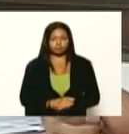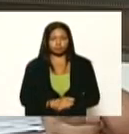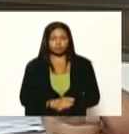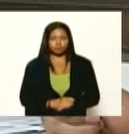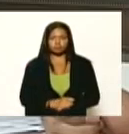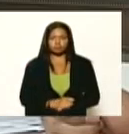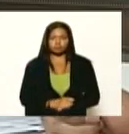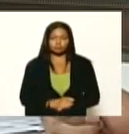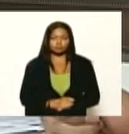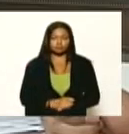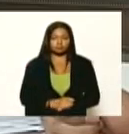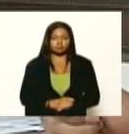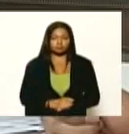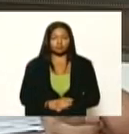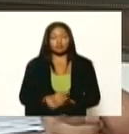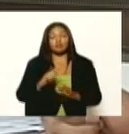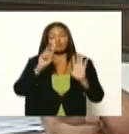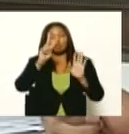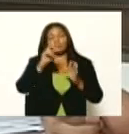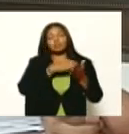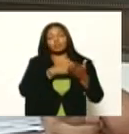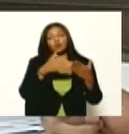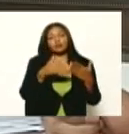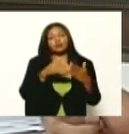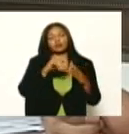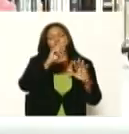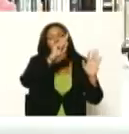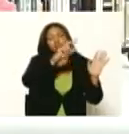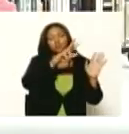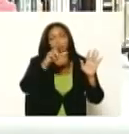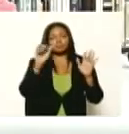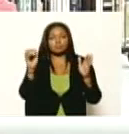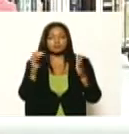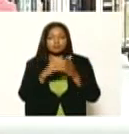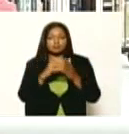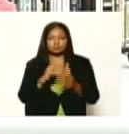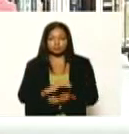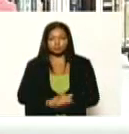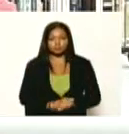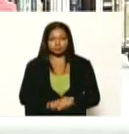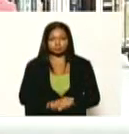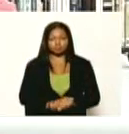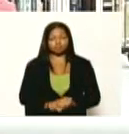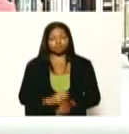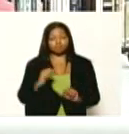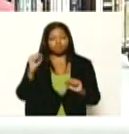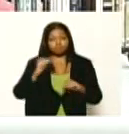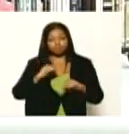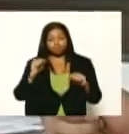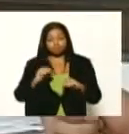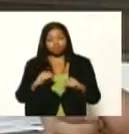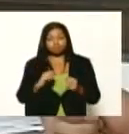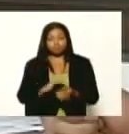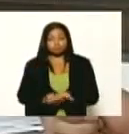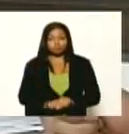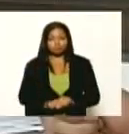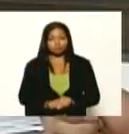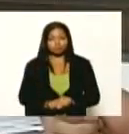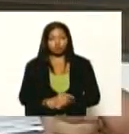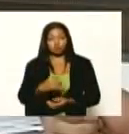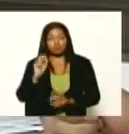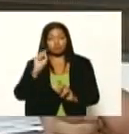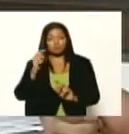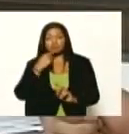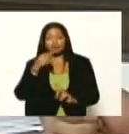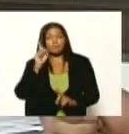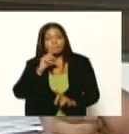2.542.676. Naguará otra vez. Sí, señor. Naguará. Y no necesitamos caerle